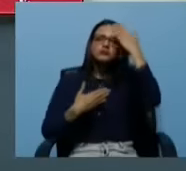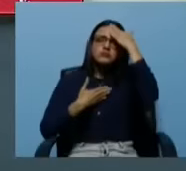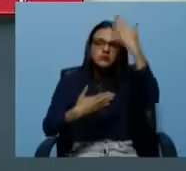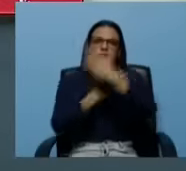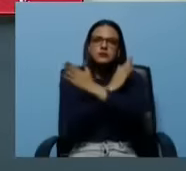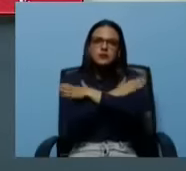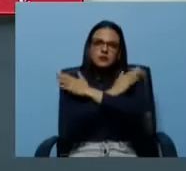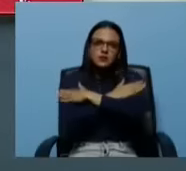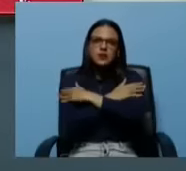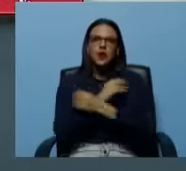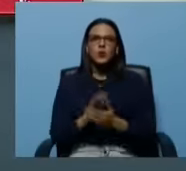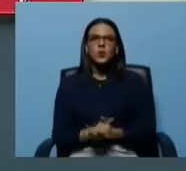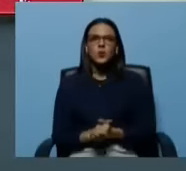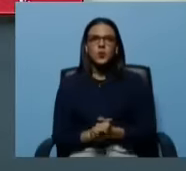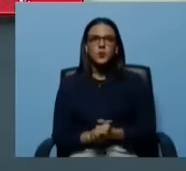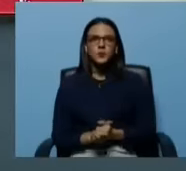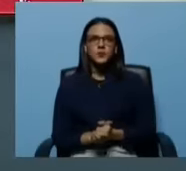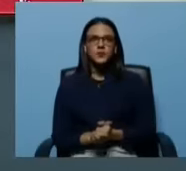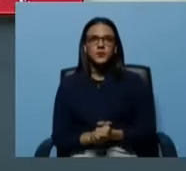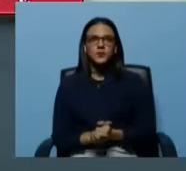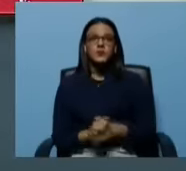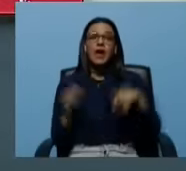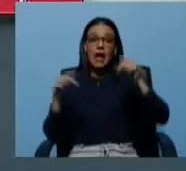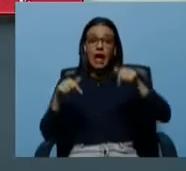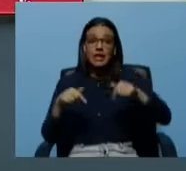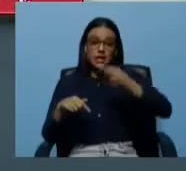saludo. La Caracas